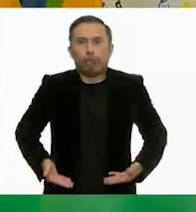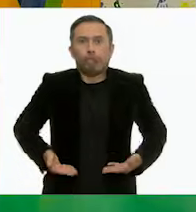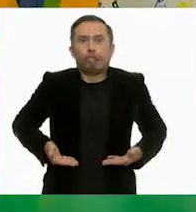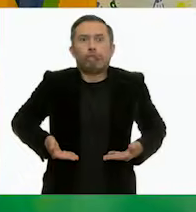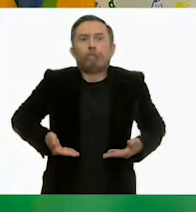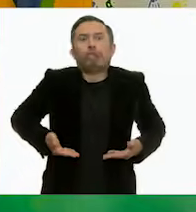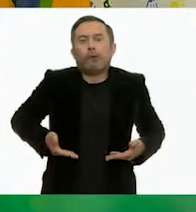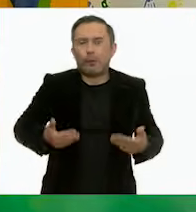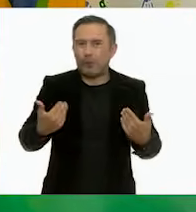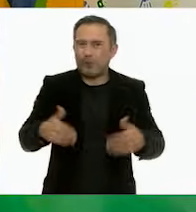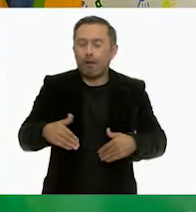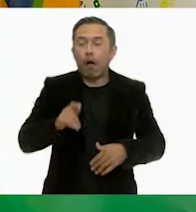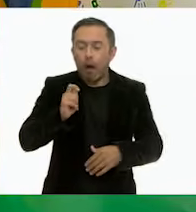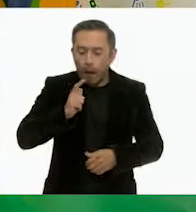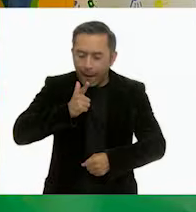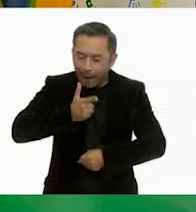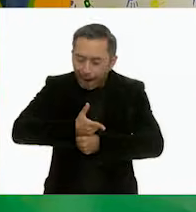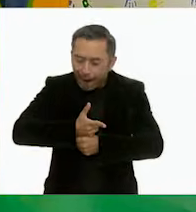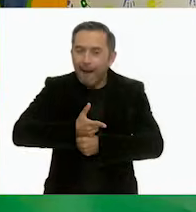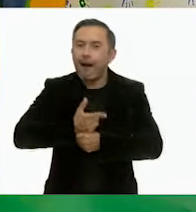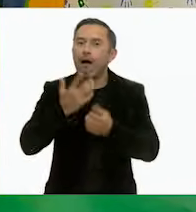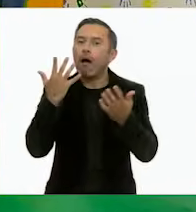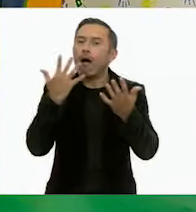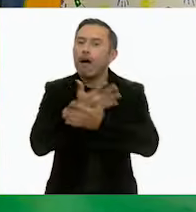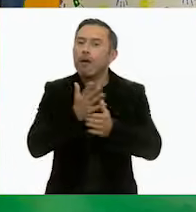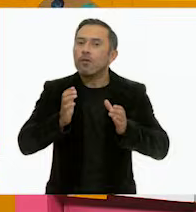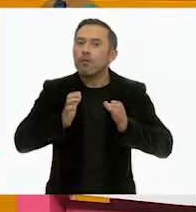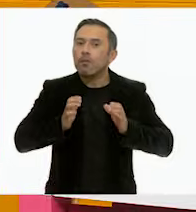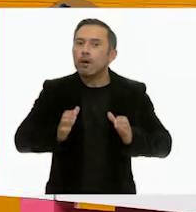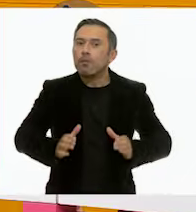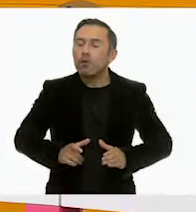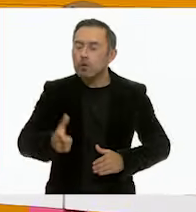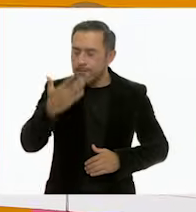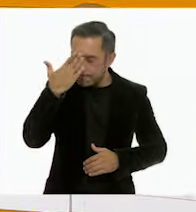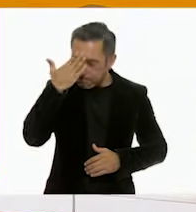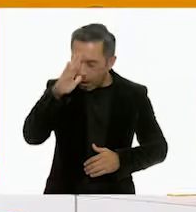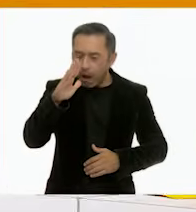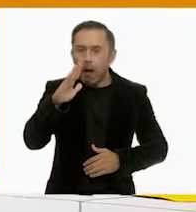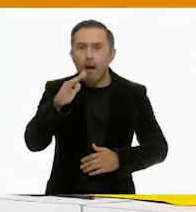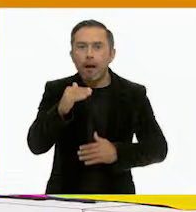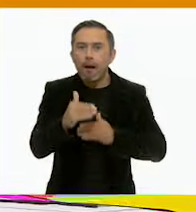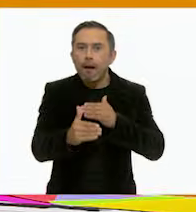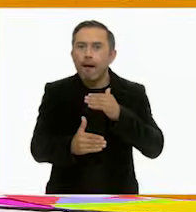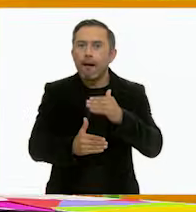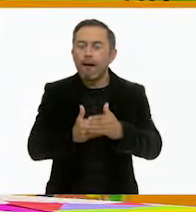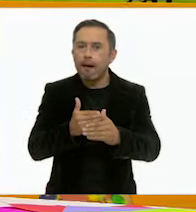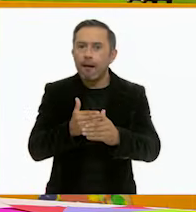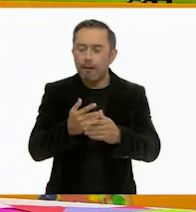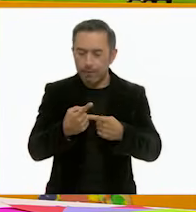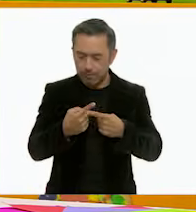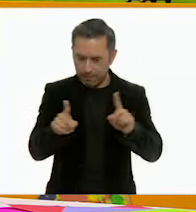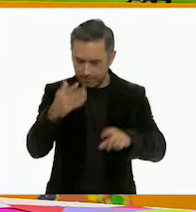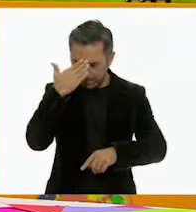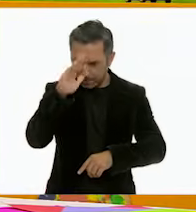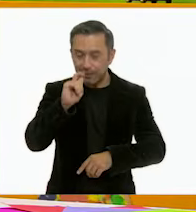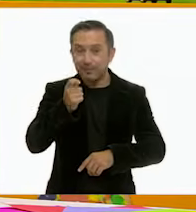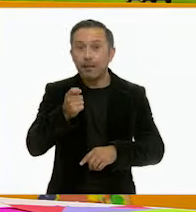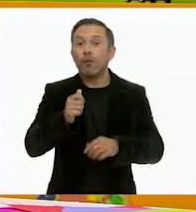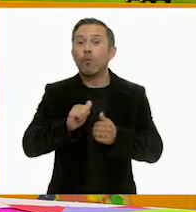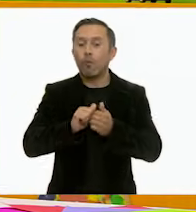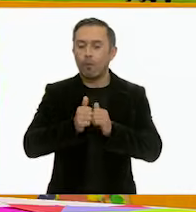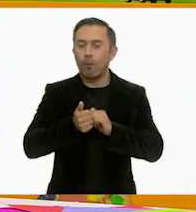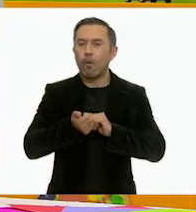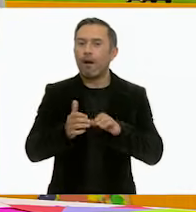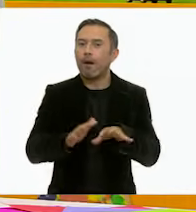estamos notando que nuestro cuerpo le está pasando algo diferente, está cambiando. O podemos ver